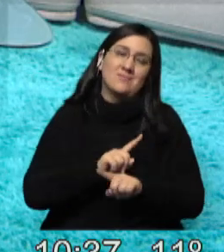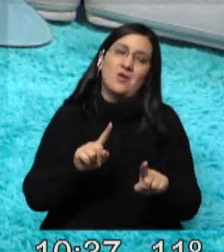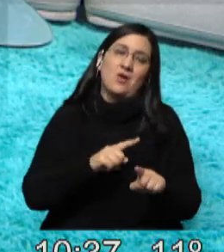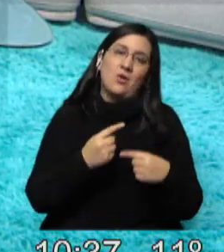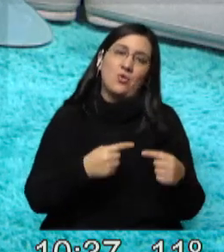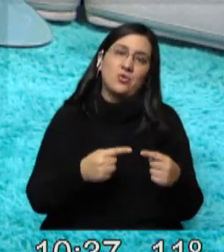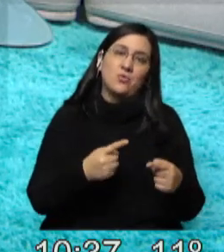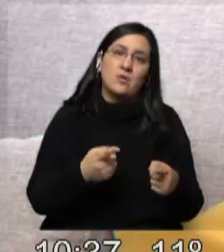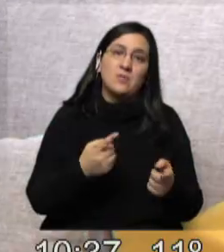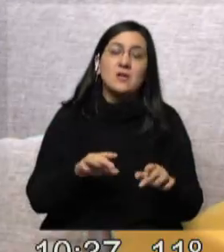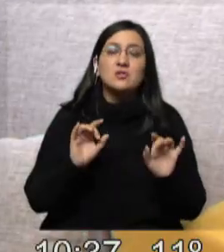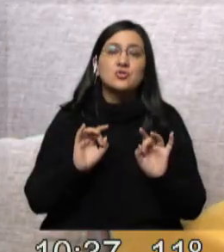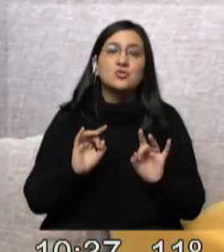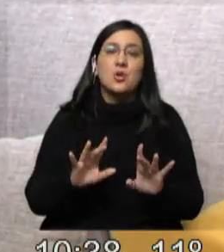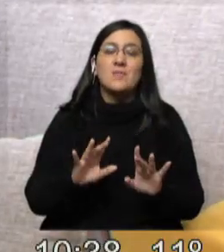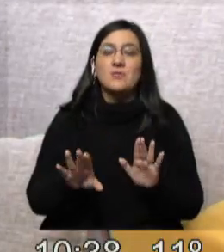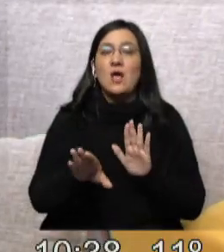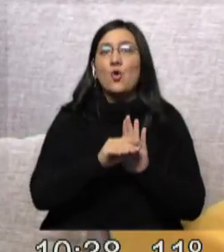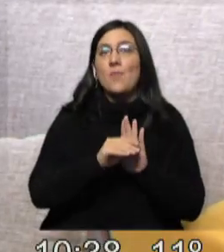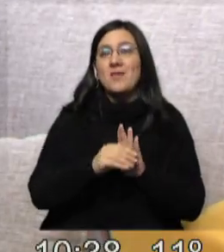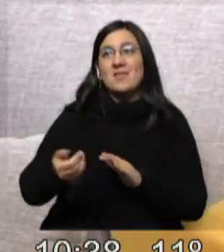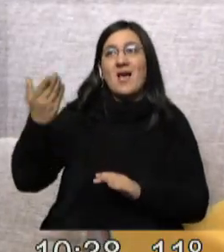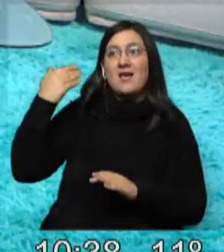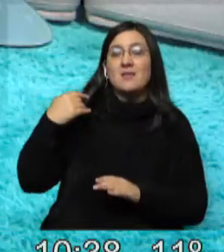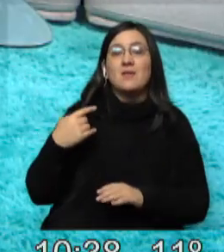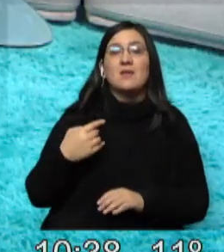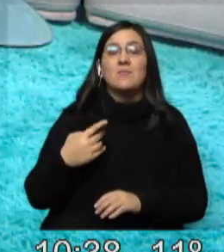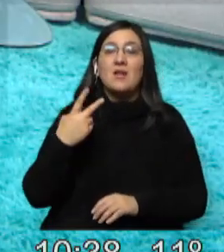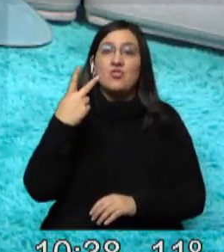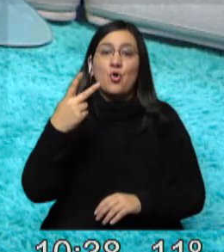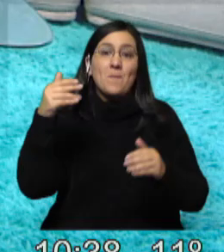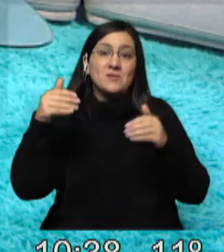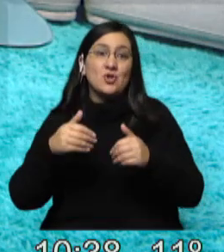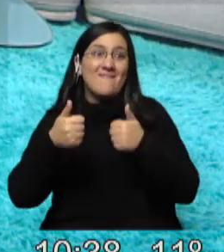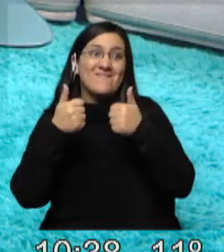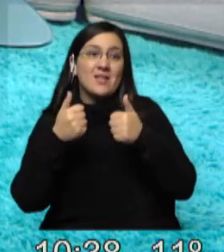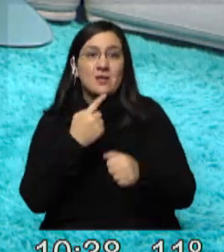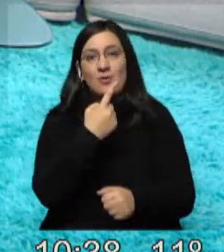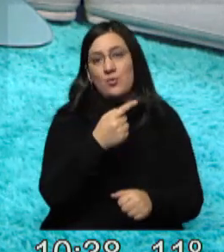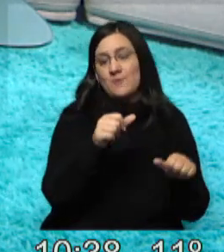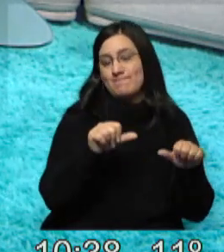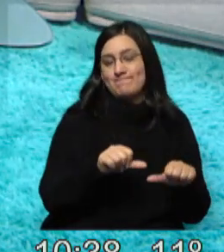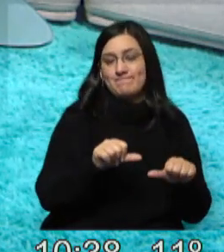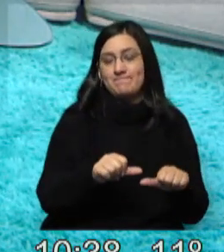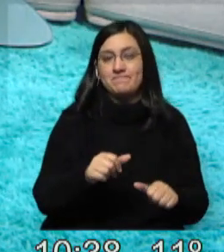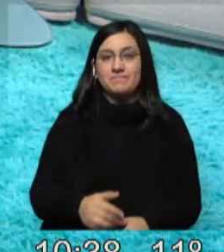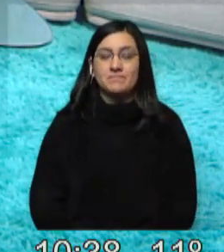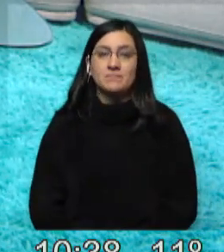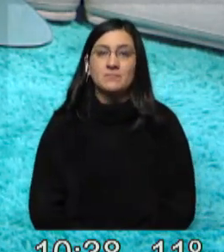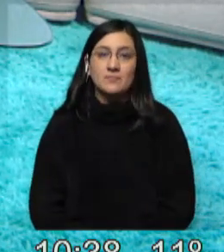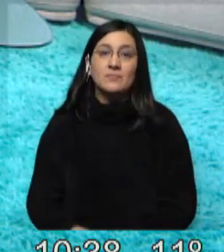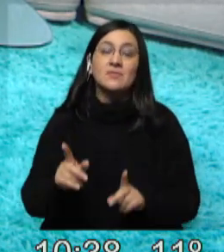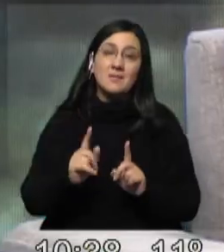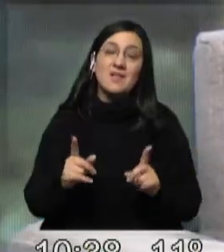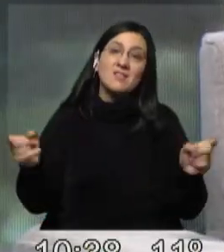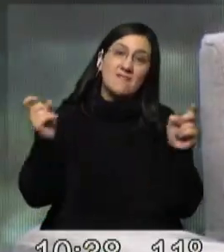no entendieron que era recrear, pero eran 1 contra 2 millones, ¿viste? Pero, y también en el humor esta cosa difícil de